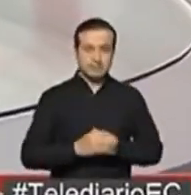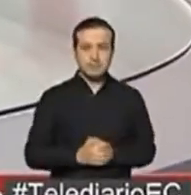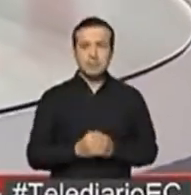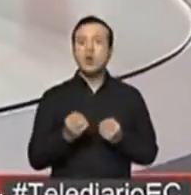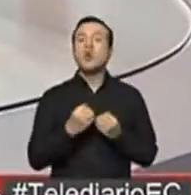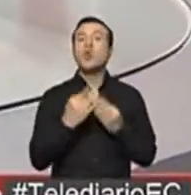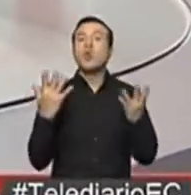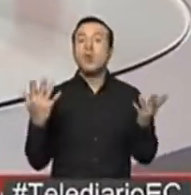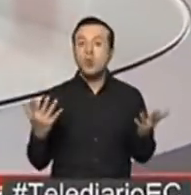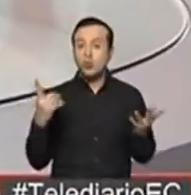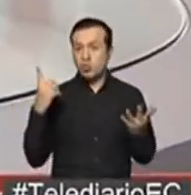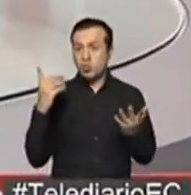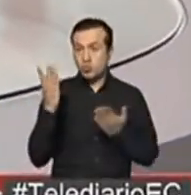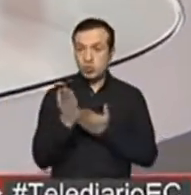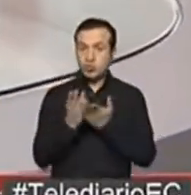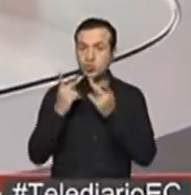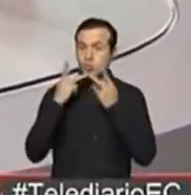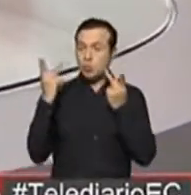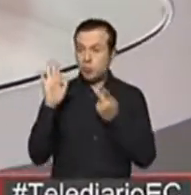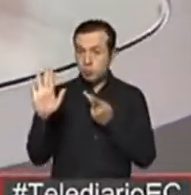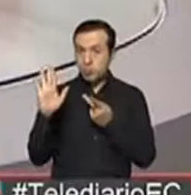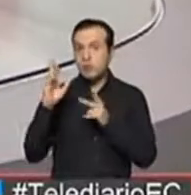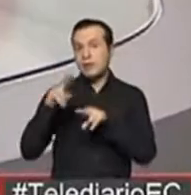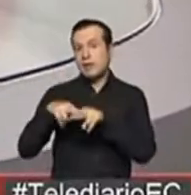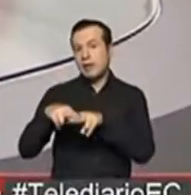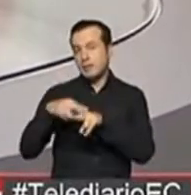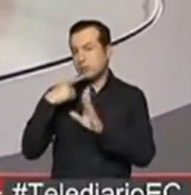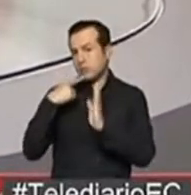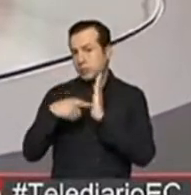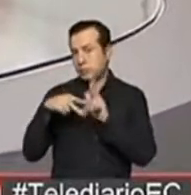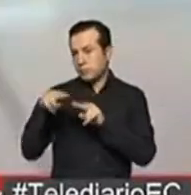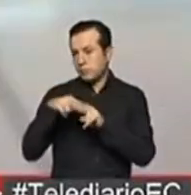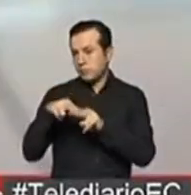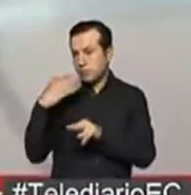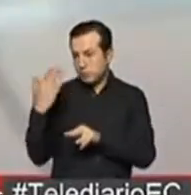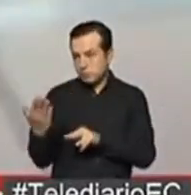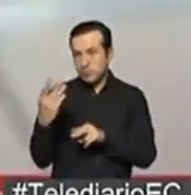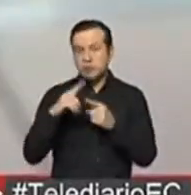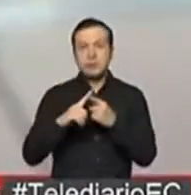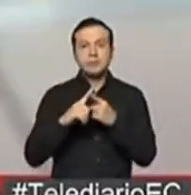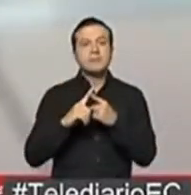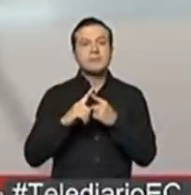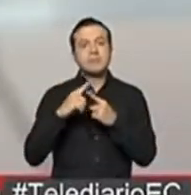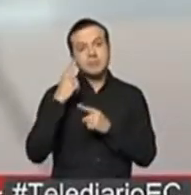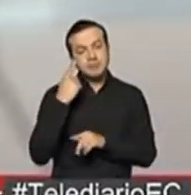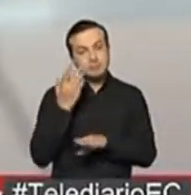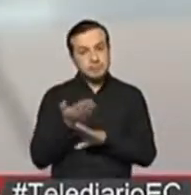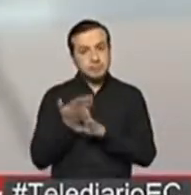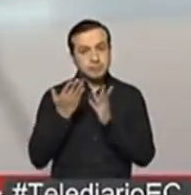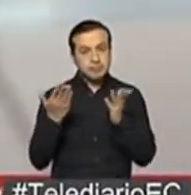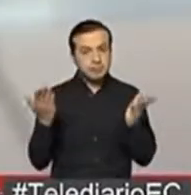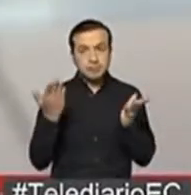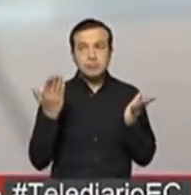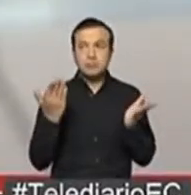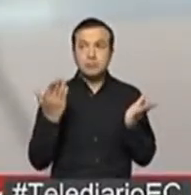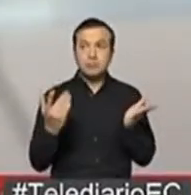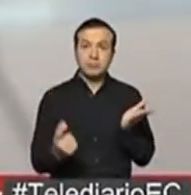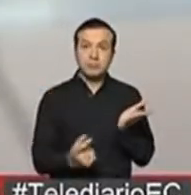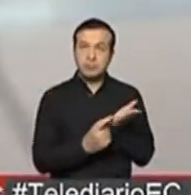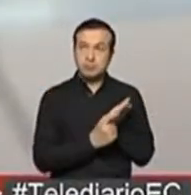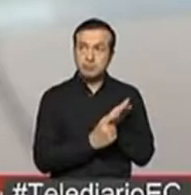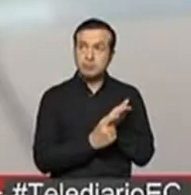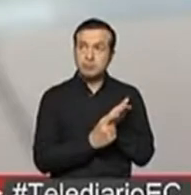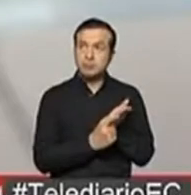cuánto consume uno de servicio público hablemos de un taxi y obviamente se puede hacer a través de un chip que va